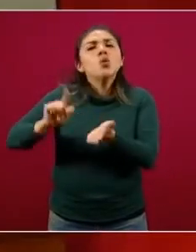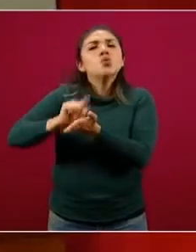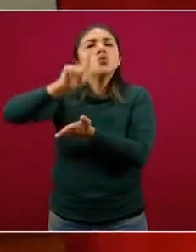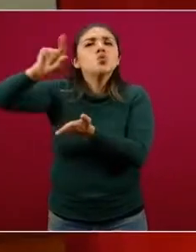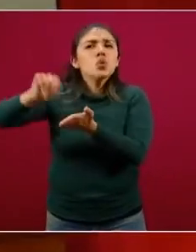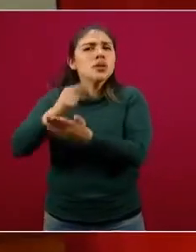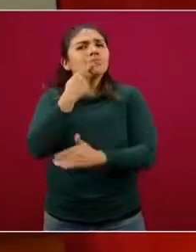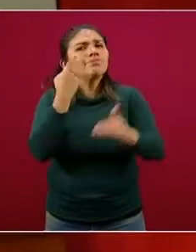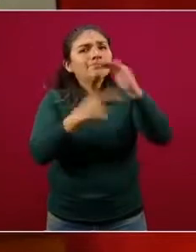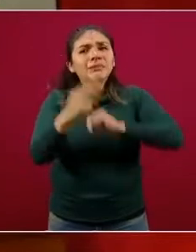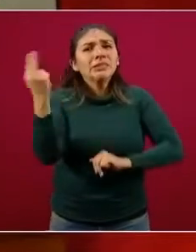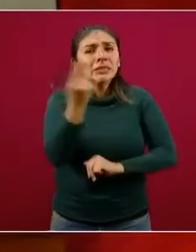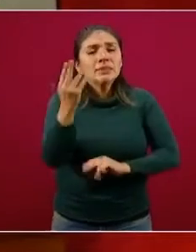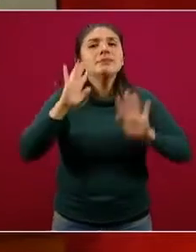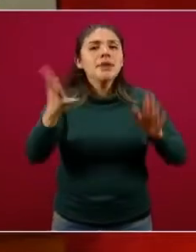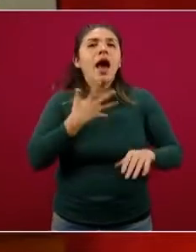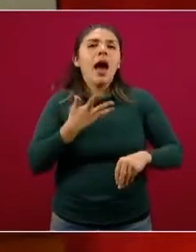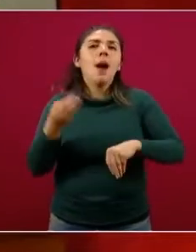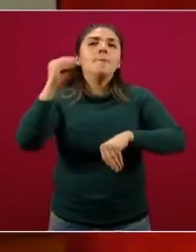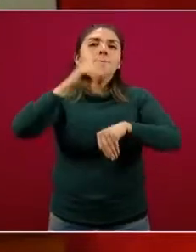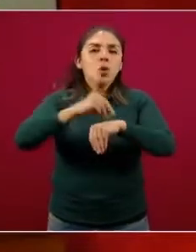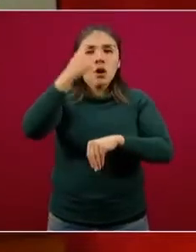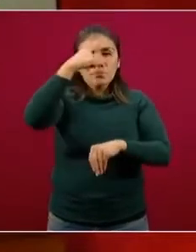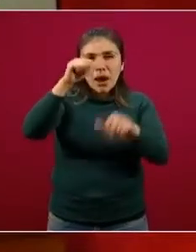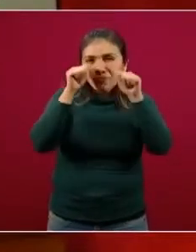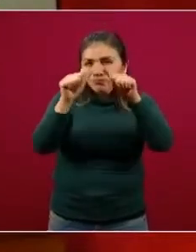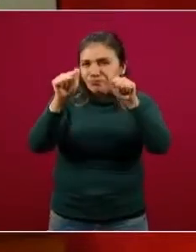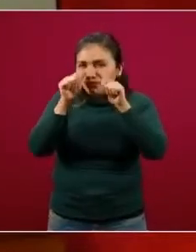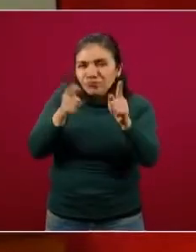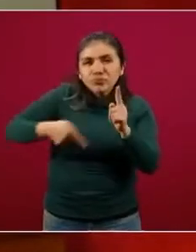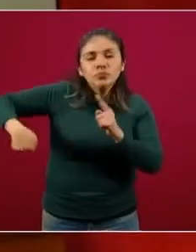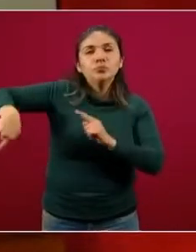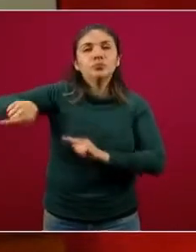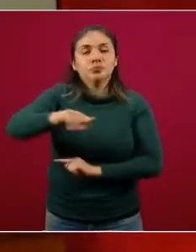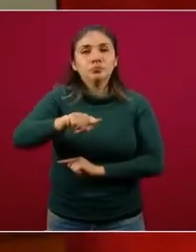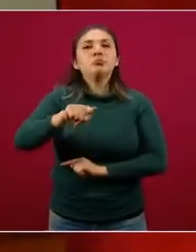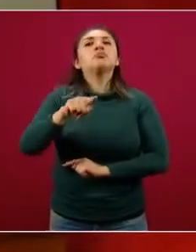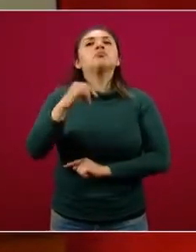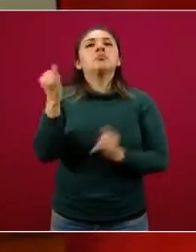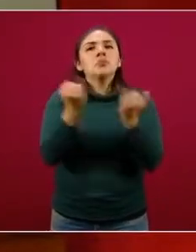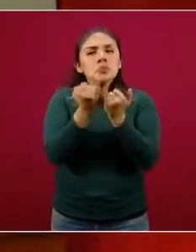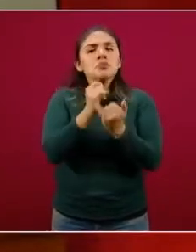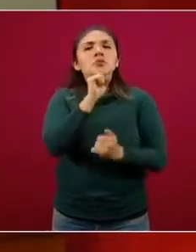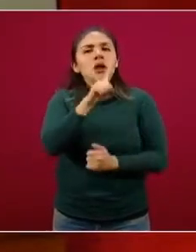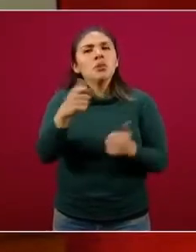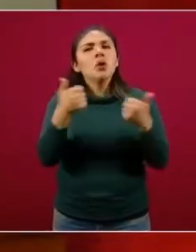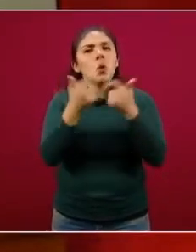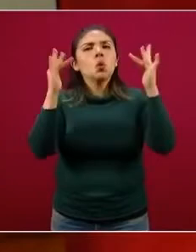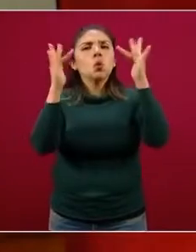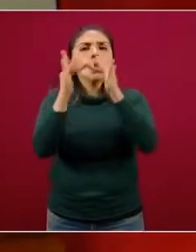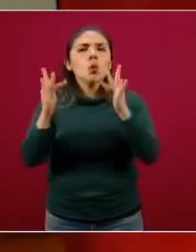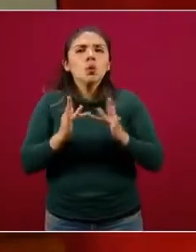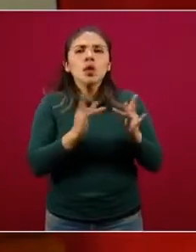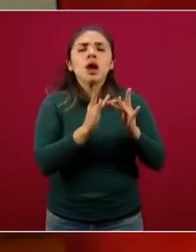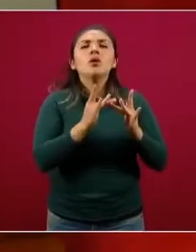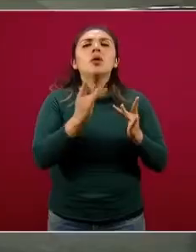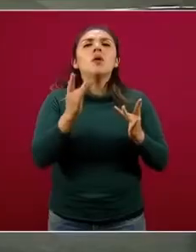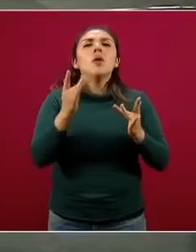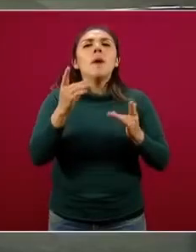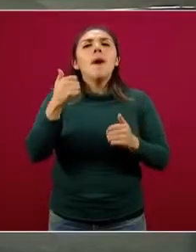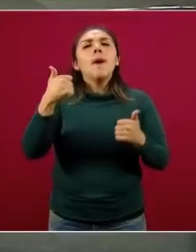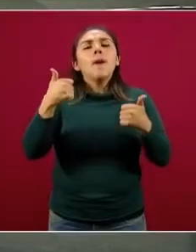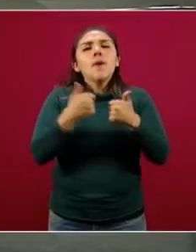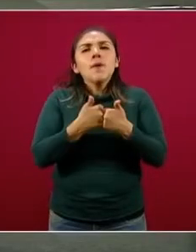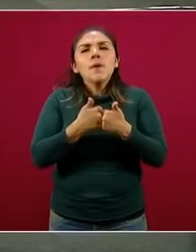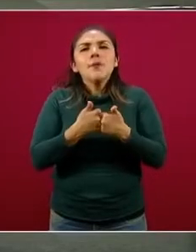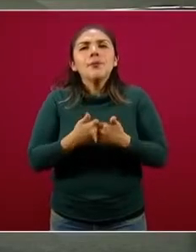un identificador único para darle seguimiento. Han estado también en contacto a